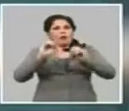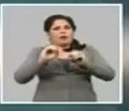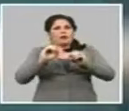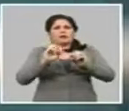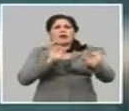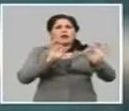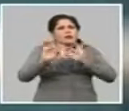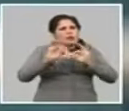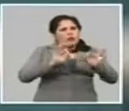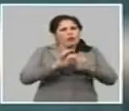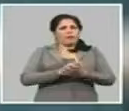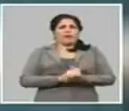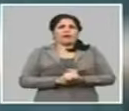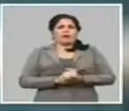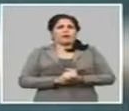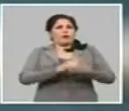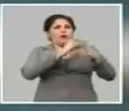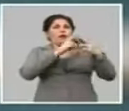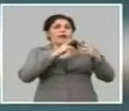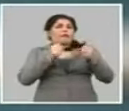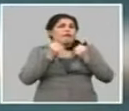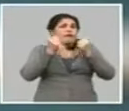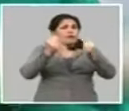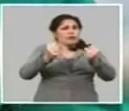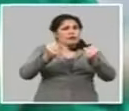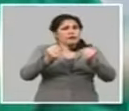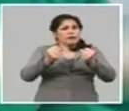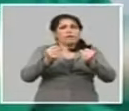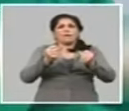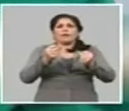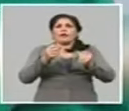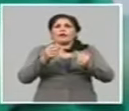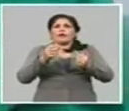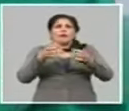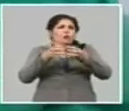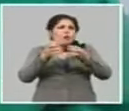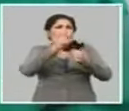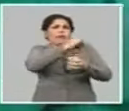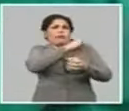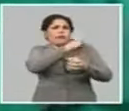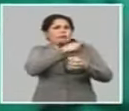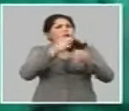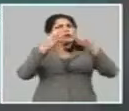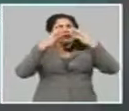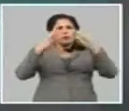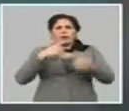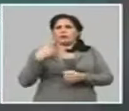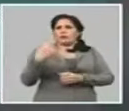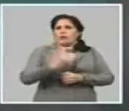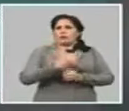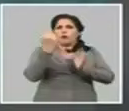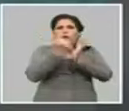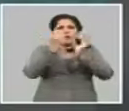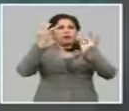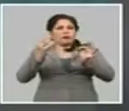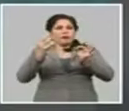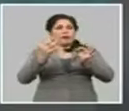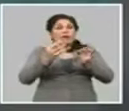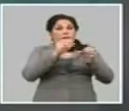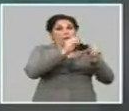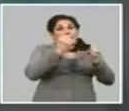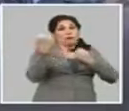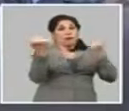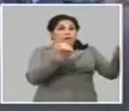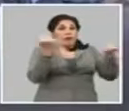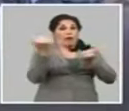aseguramientos el responsable de los de los equipos de dirección que ha sido algo importante la garantía de traslado de todos los